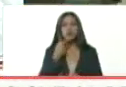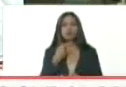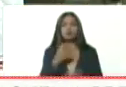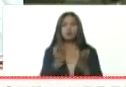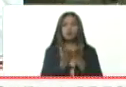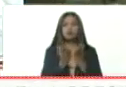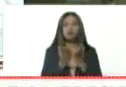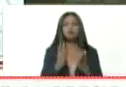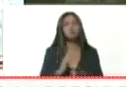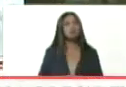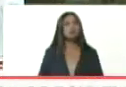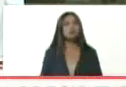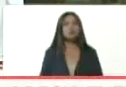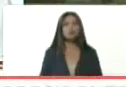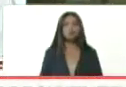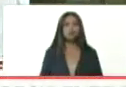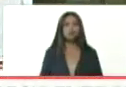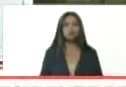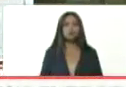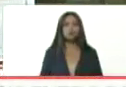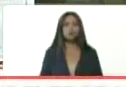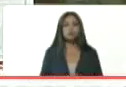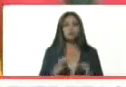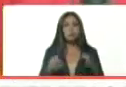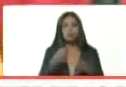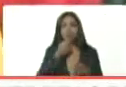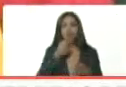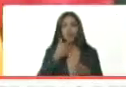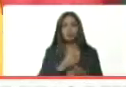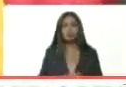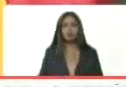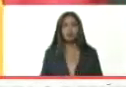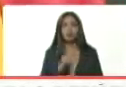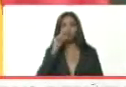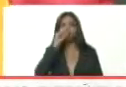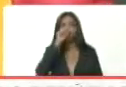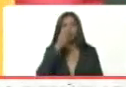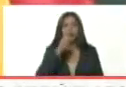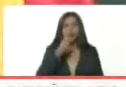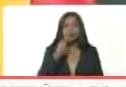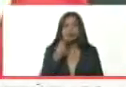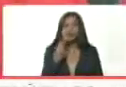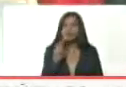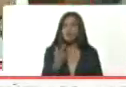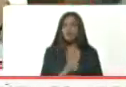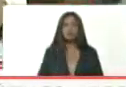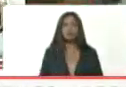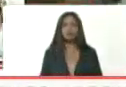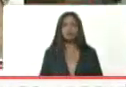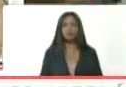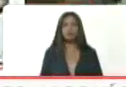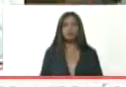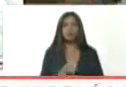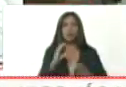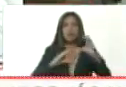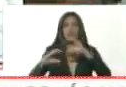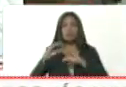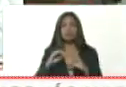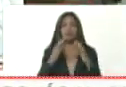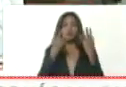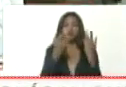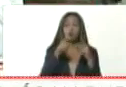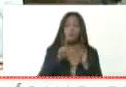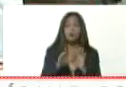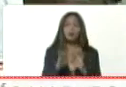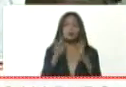estudiante una portada bella con un cardenal hito la ciencia en tus manos'